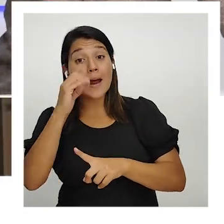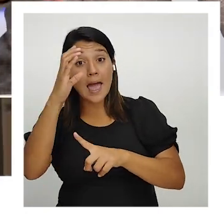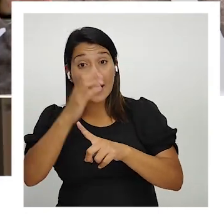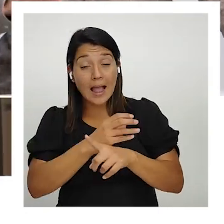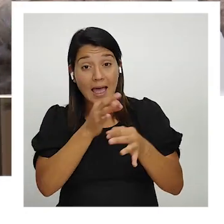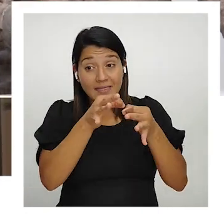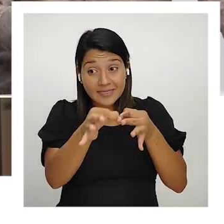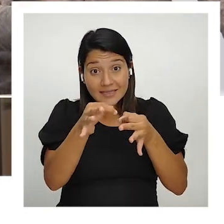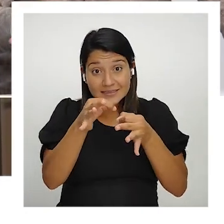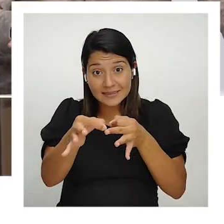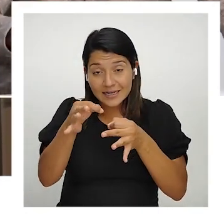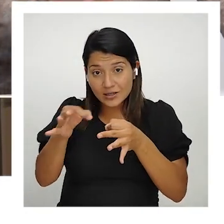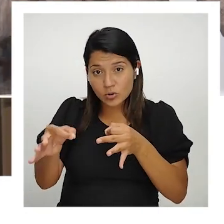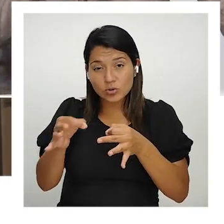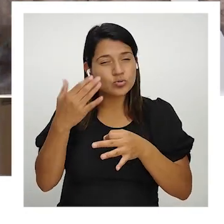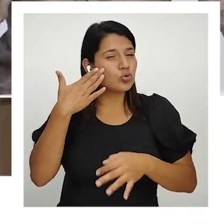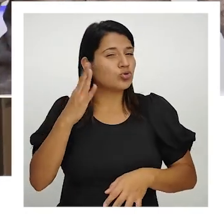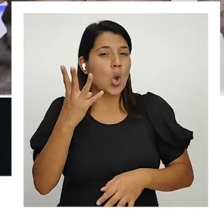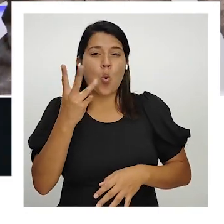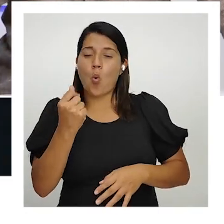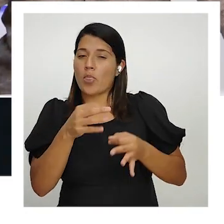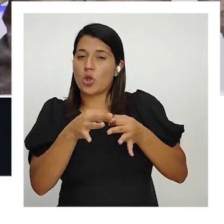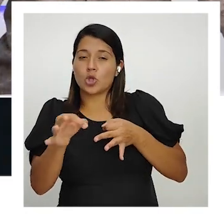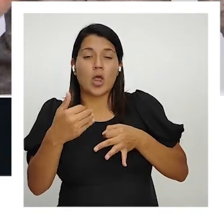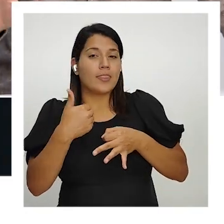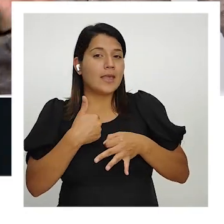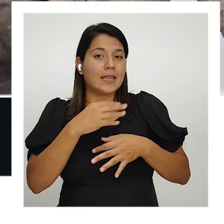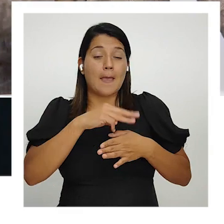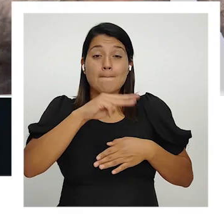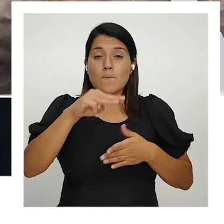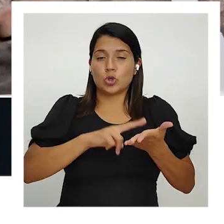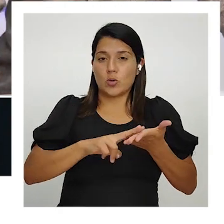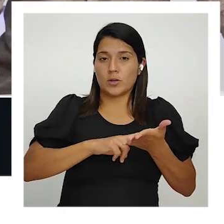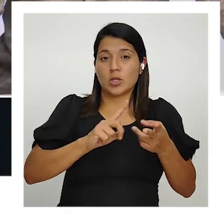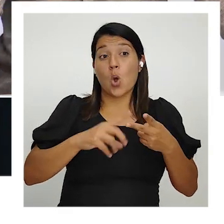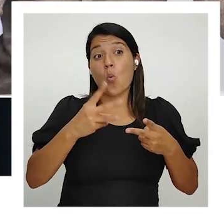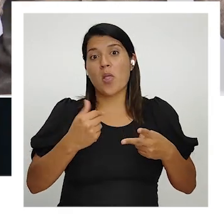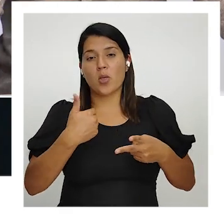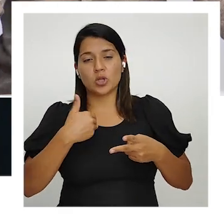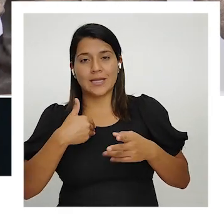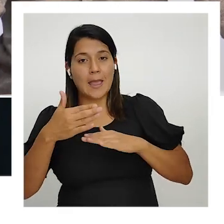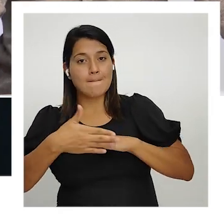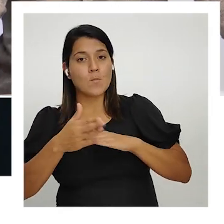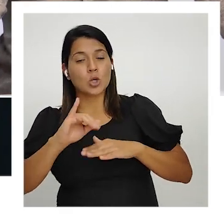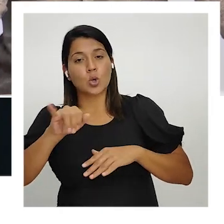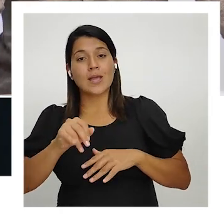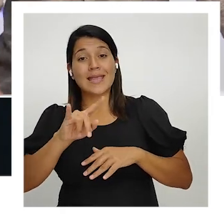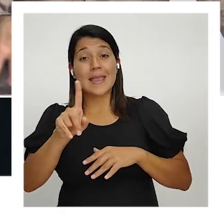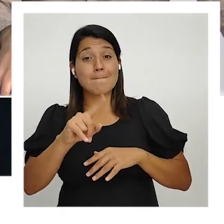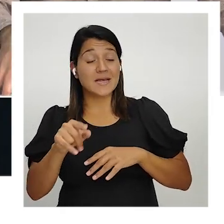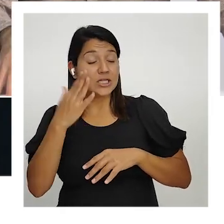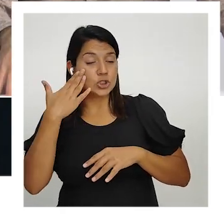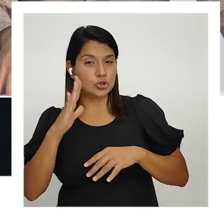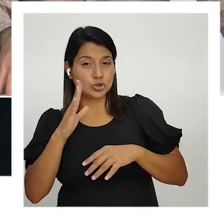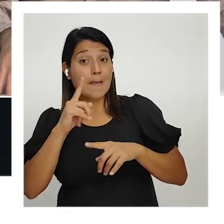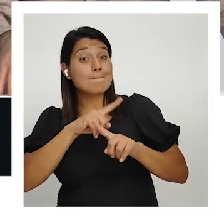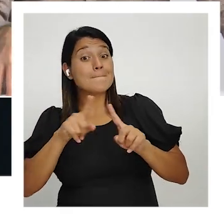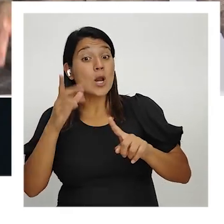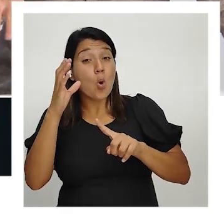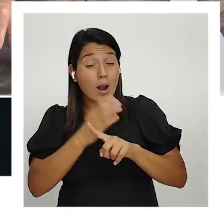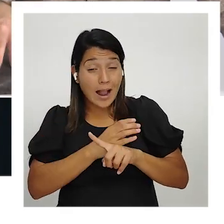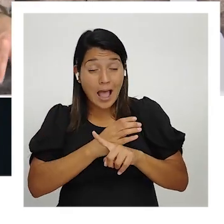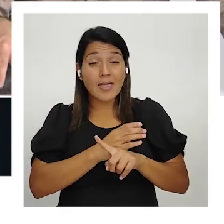uno de los distritos que tengan, no sé cuántos distritos tiene el cantón de Monteverde y cuántos distritos tiene Puerto Jiménez, pero tienen que escoger para cada